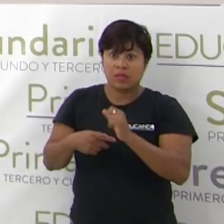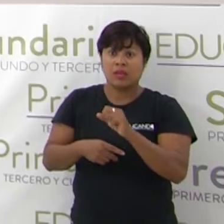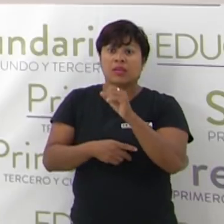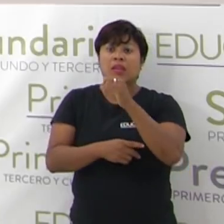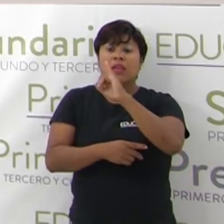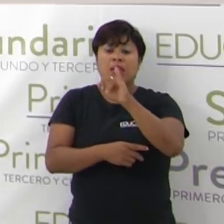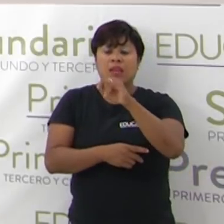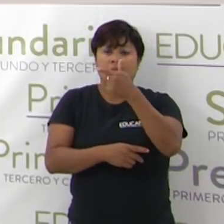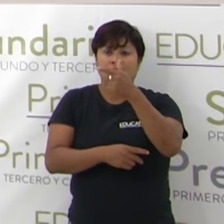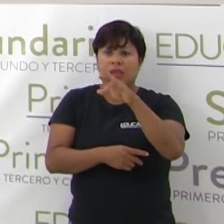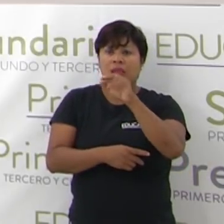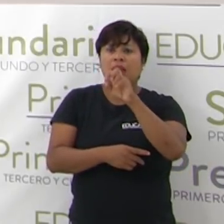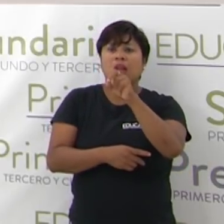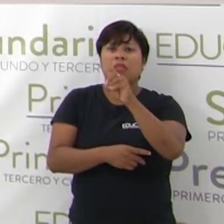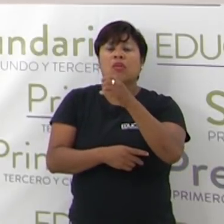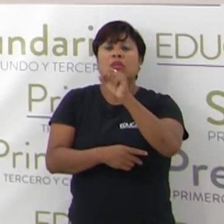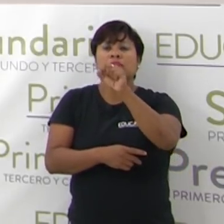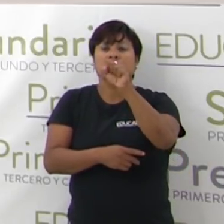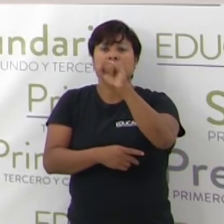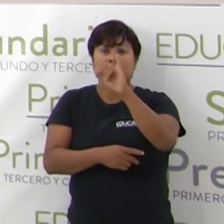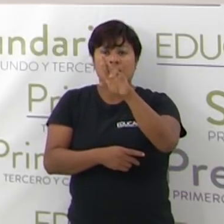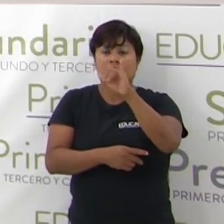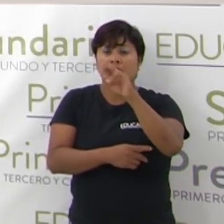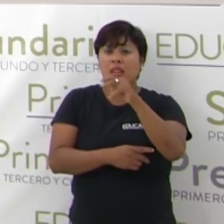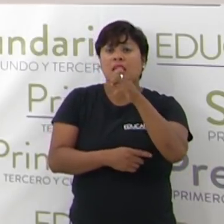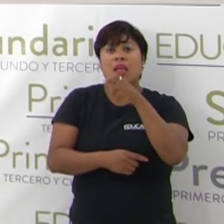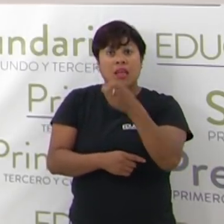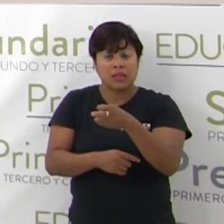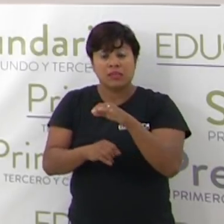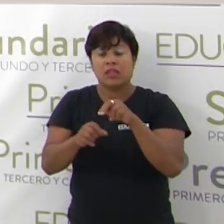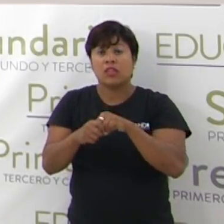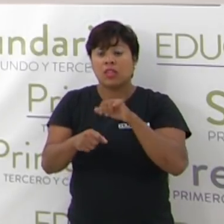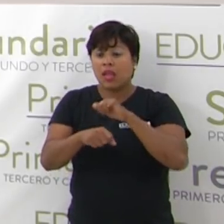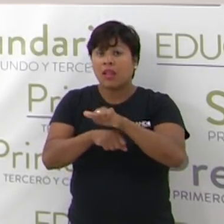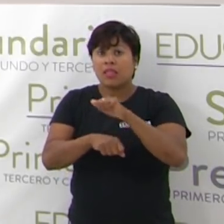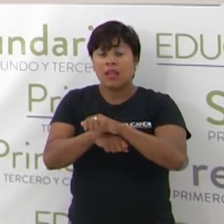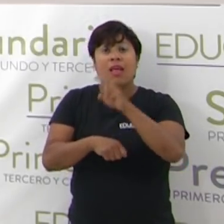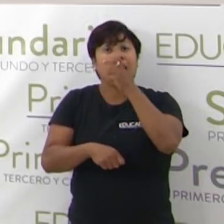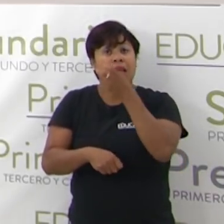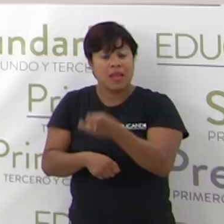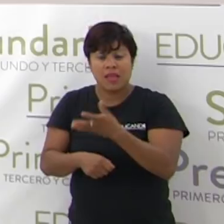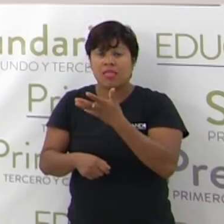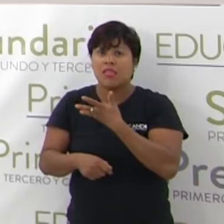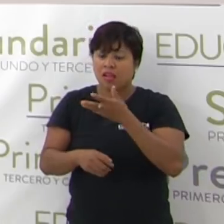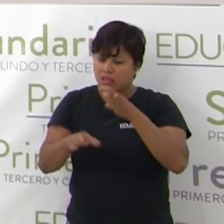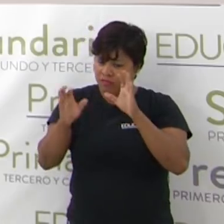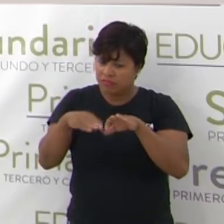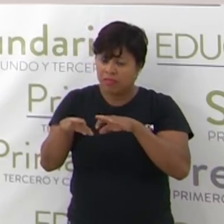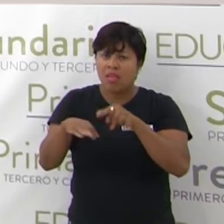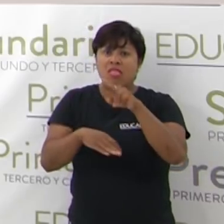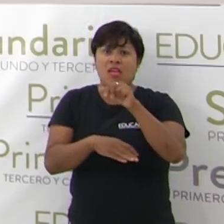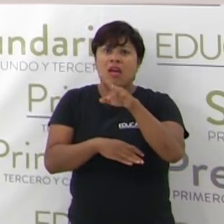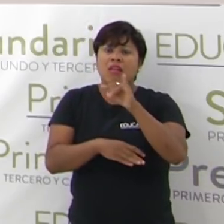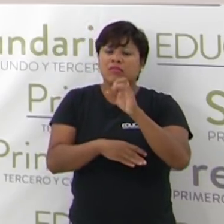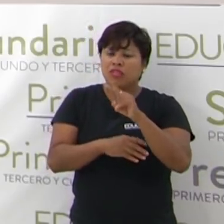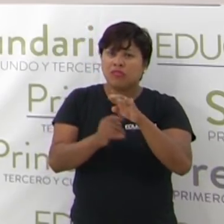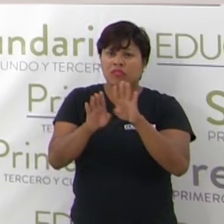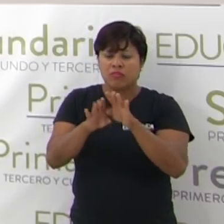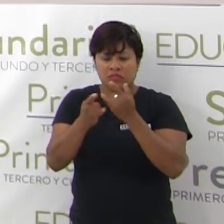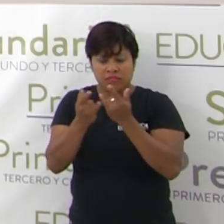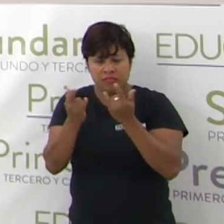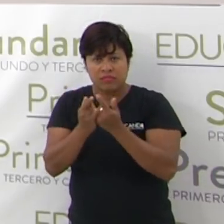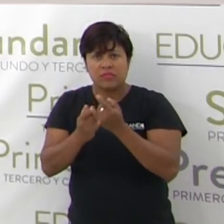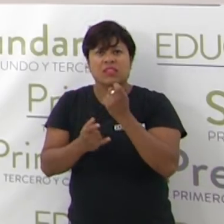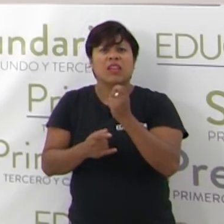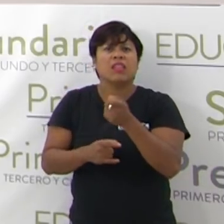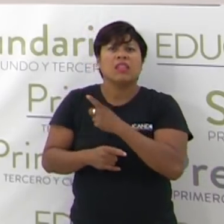Siriani, que es un argentino que tiene como oficio la narración. Y él nos decía esto, ¿qué es lo que tenemos que hacer con